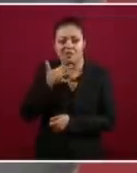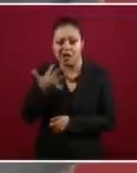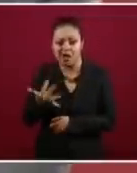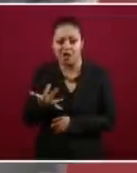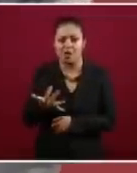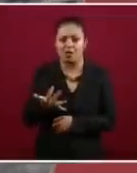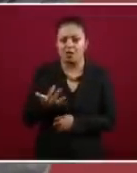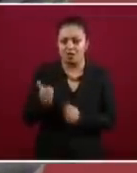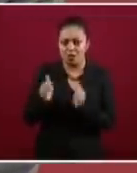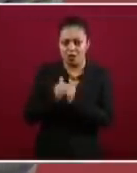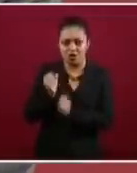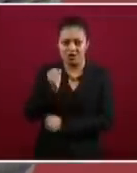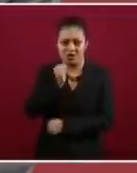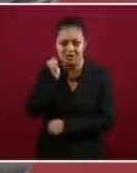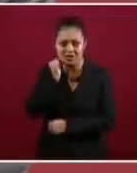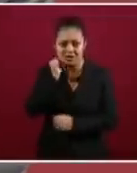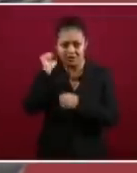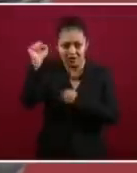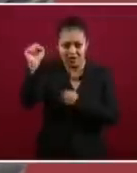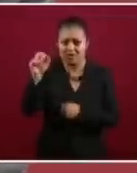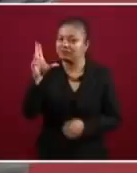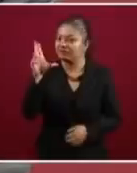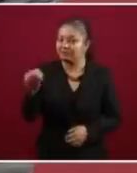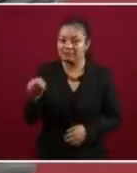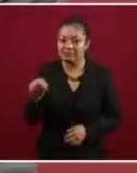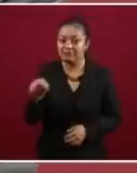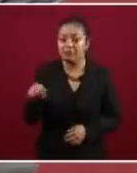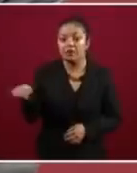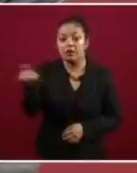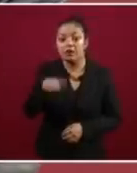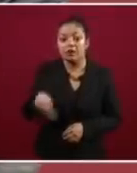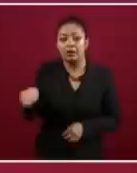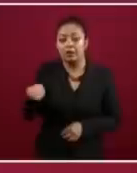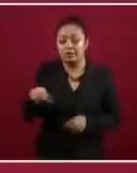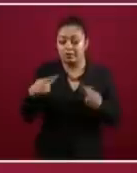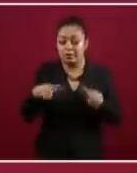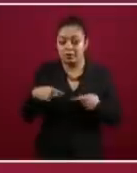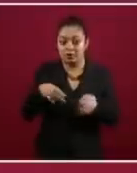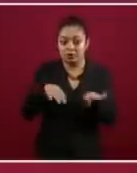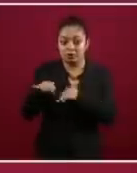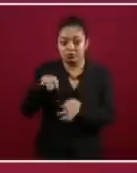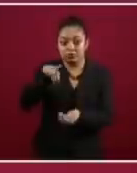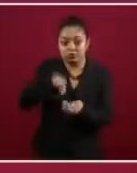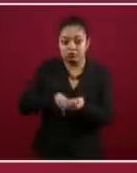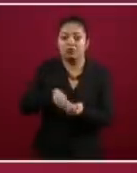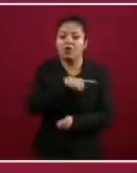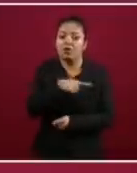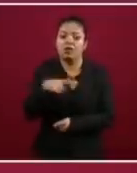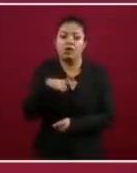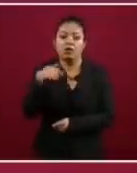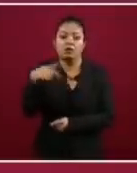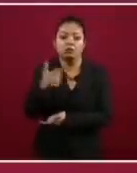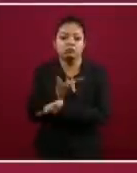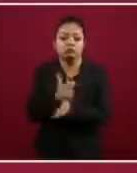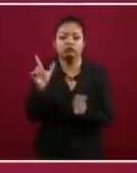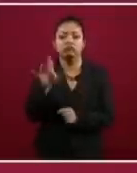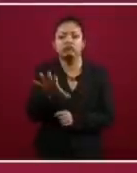Los trabajadores tienen que elegir libremente a sus representantes. Yo les